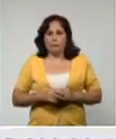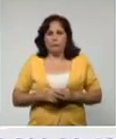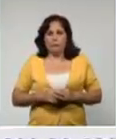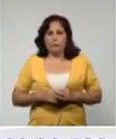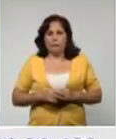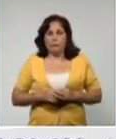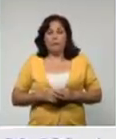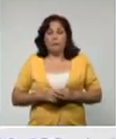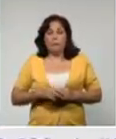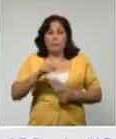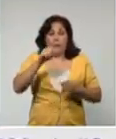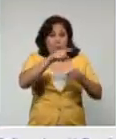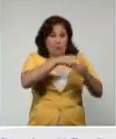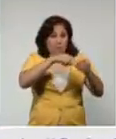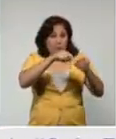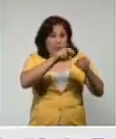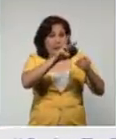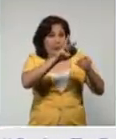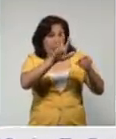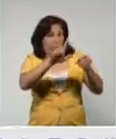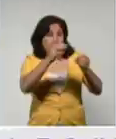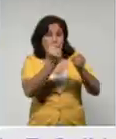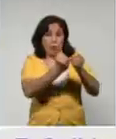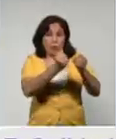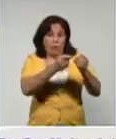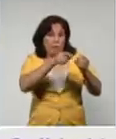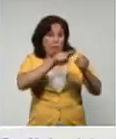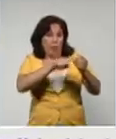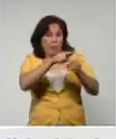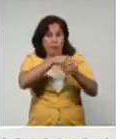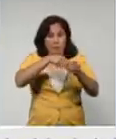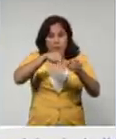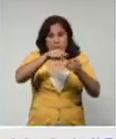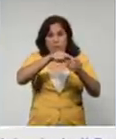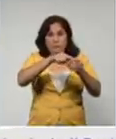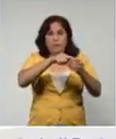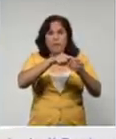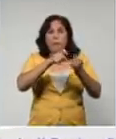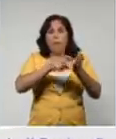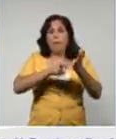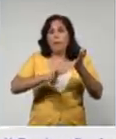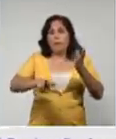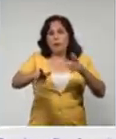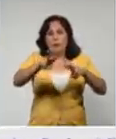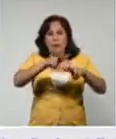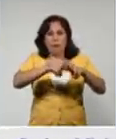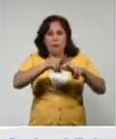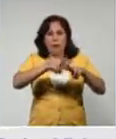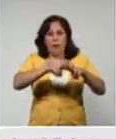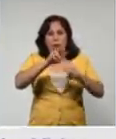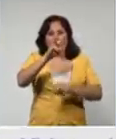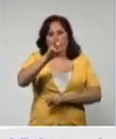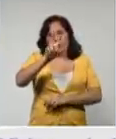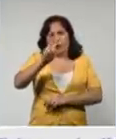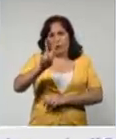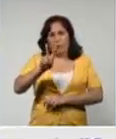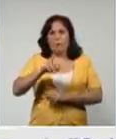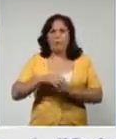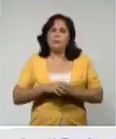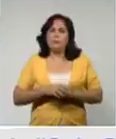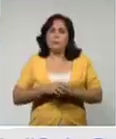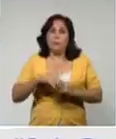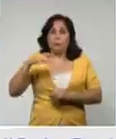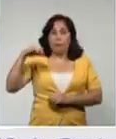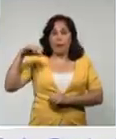Los 35 casos diagnosticados ayer pertenecen a la provincia de La Habana 32, a Pinar